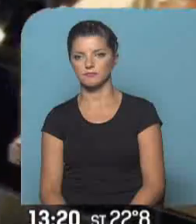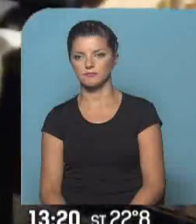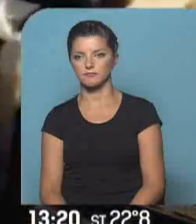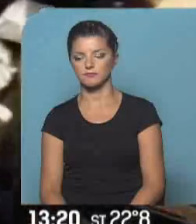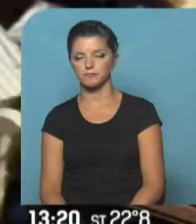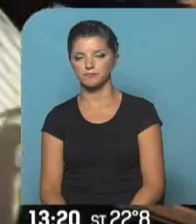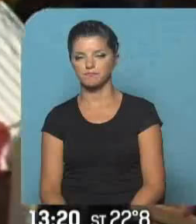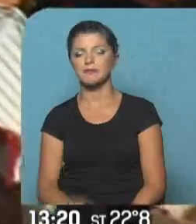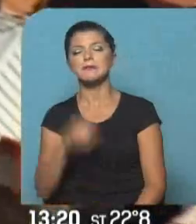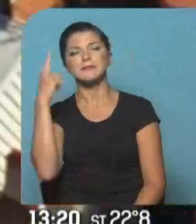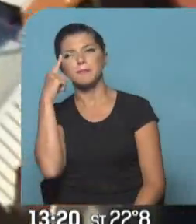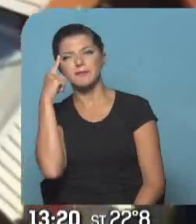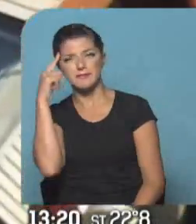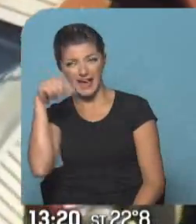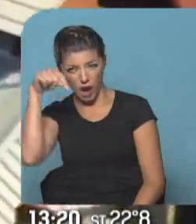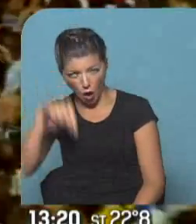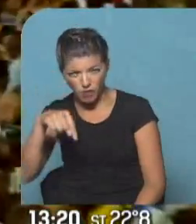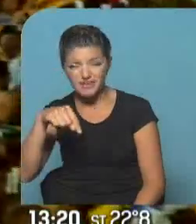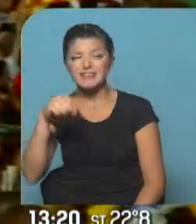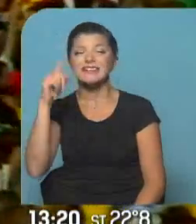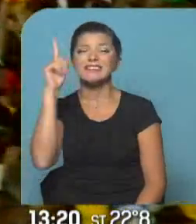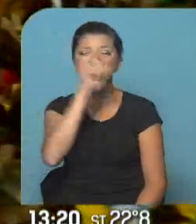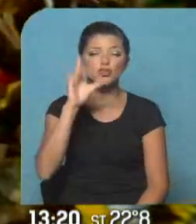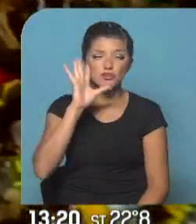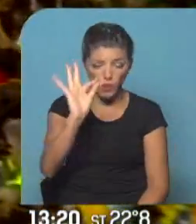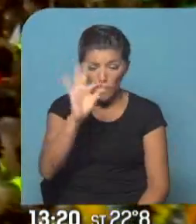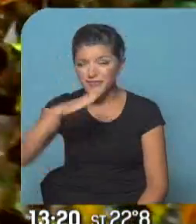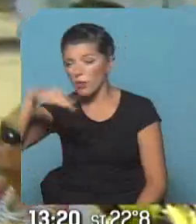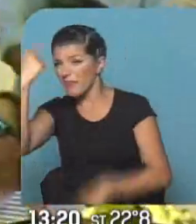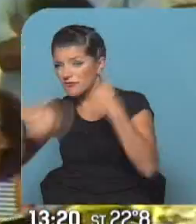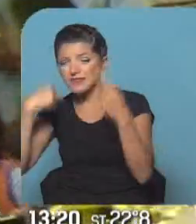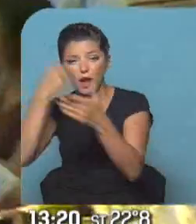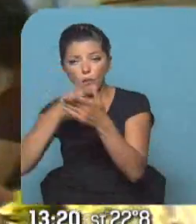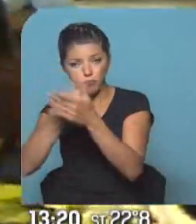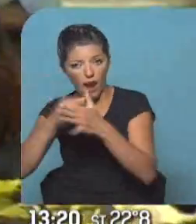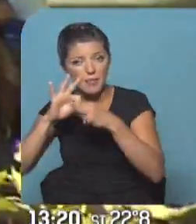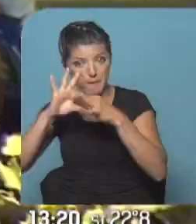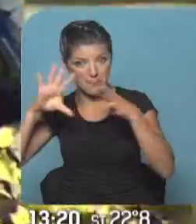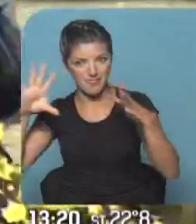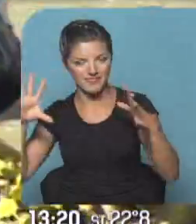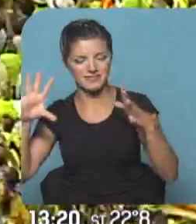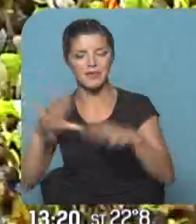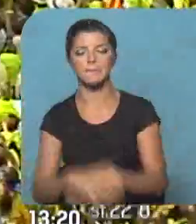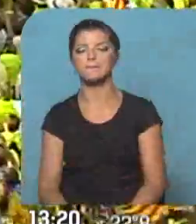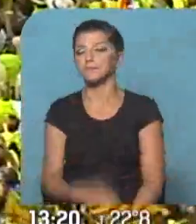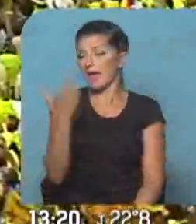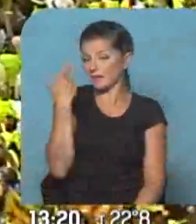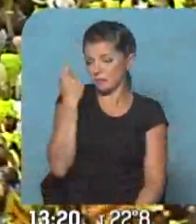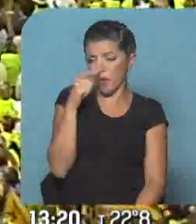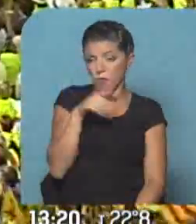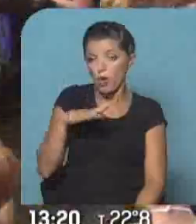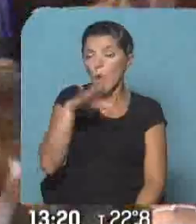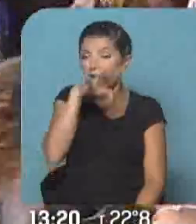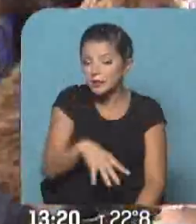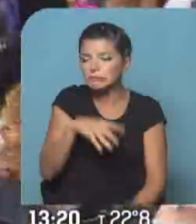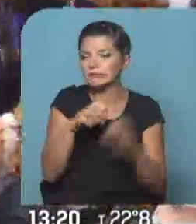Se estima que hay en la actualidad más de 150 movimientos independentistas activos en todo el mundo. La reciente crisis de Cataluña puso